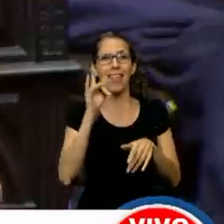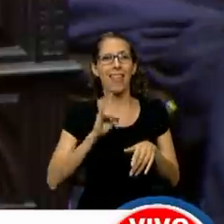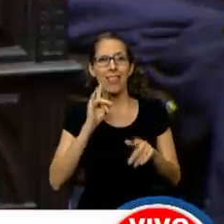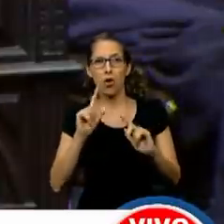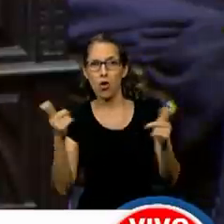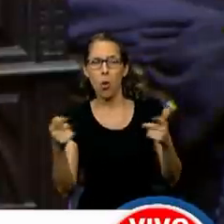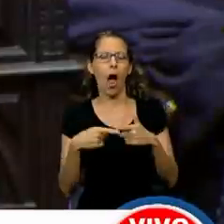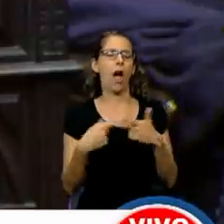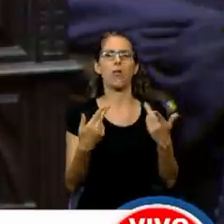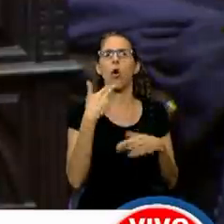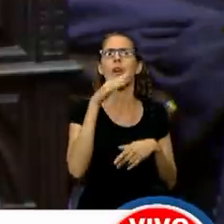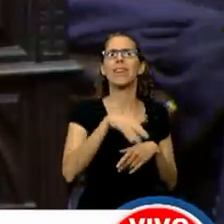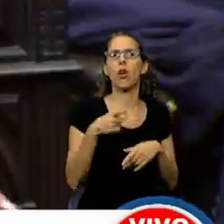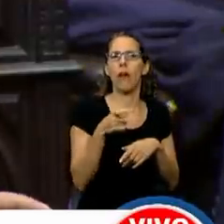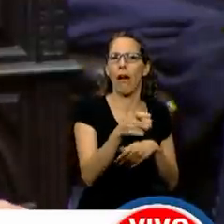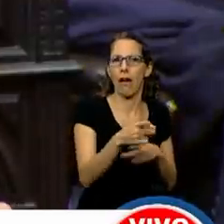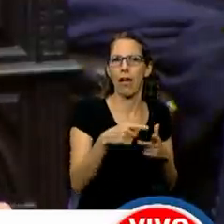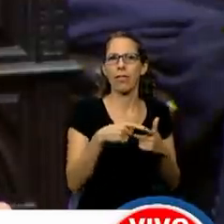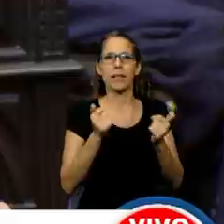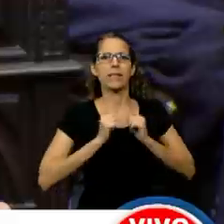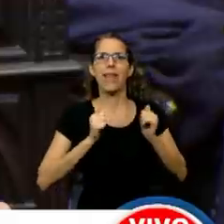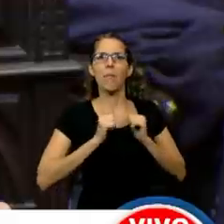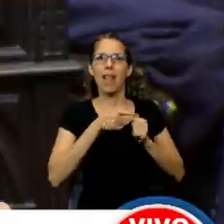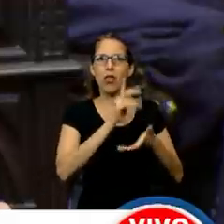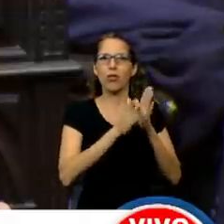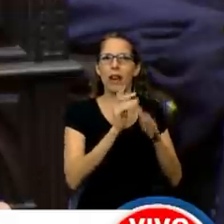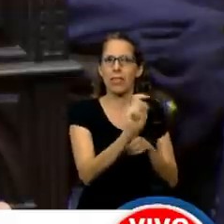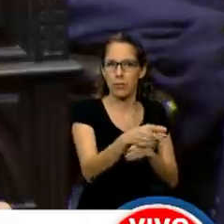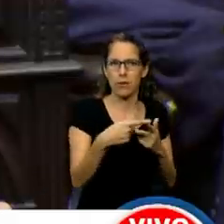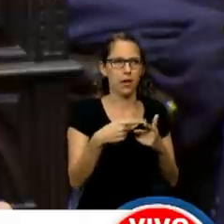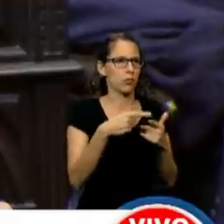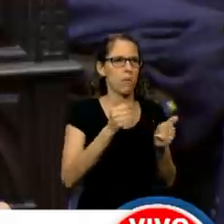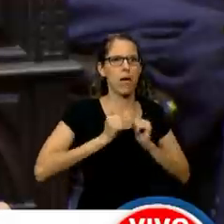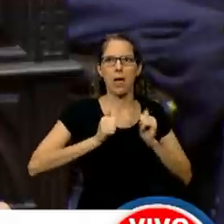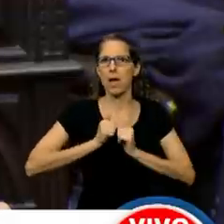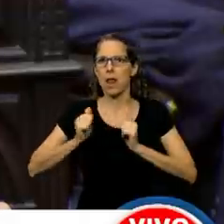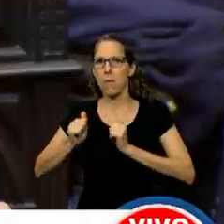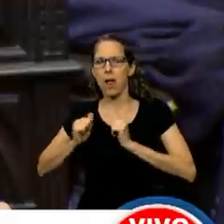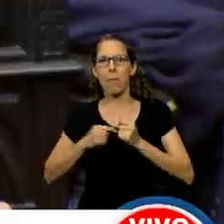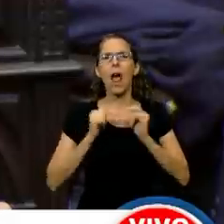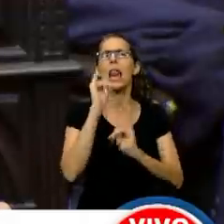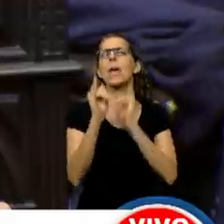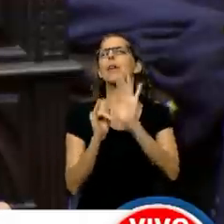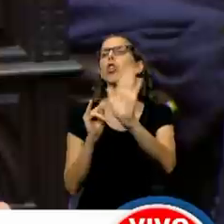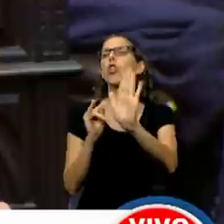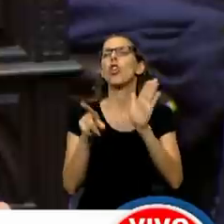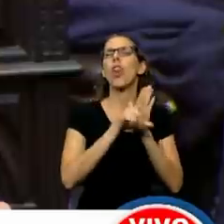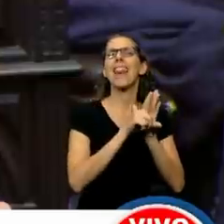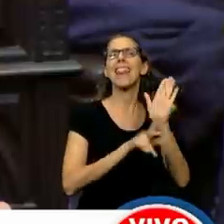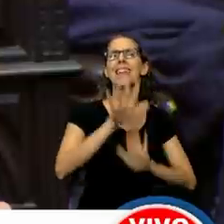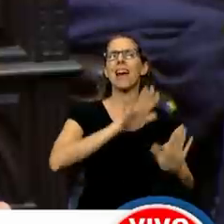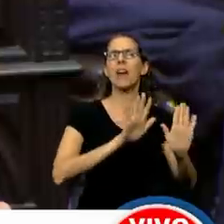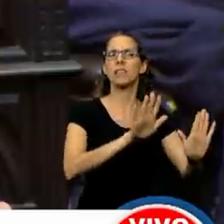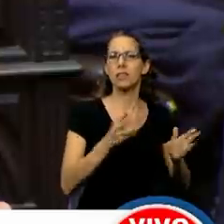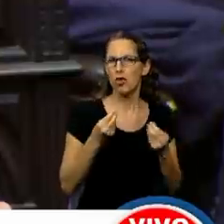hijo con un problema oncológico y que está esperando la droga como le explicamos los tecnicismos de una ley de presupuestos que no